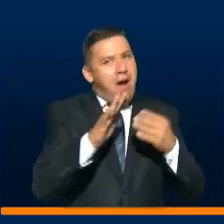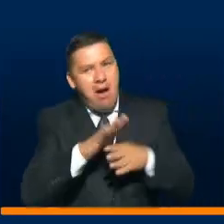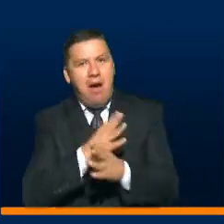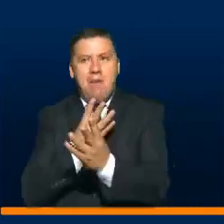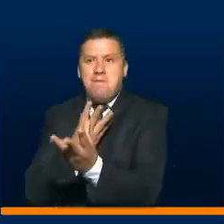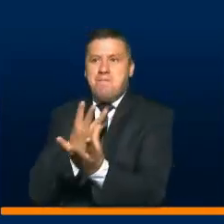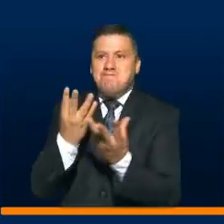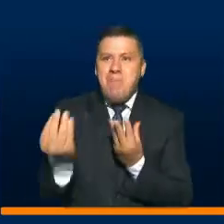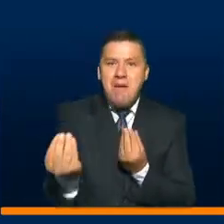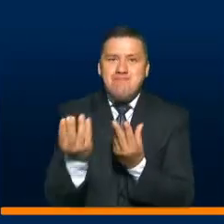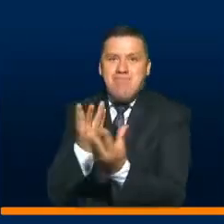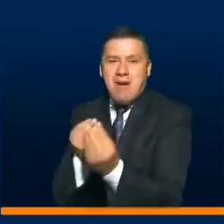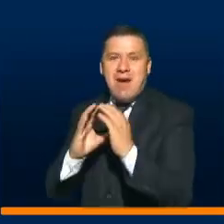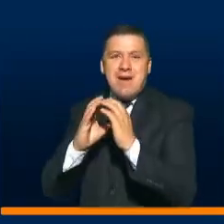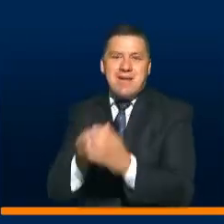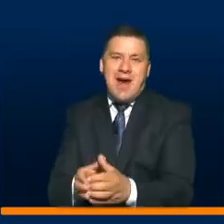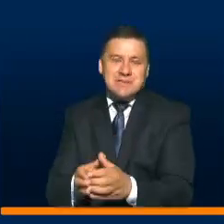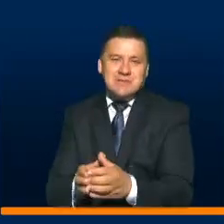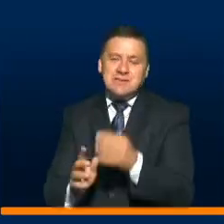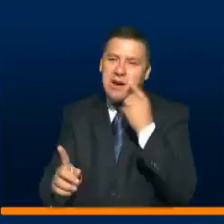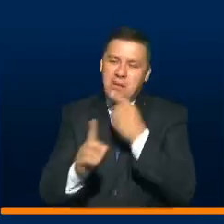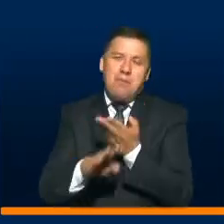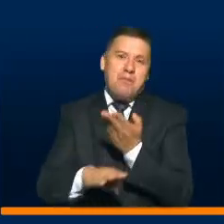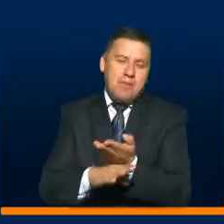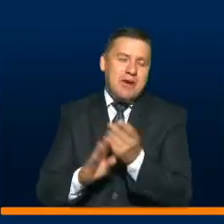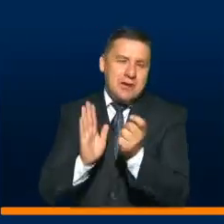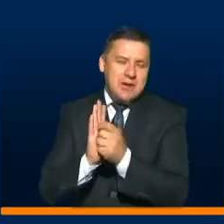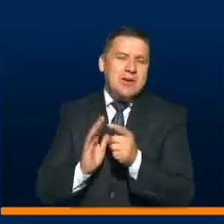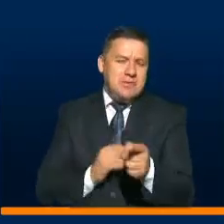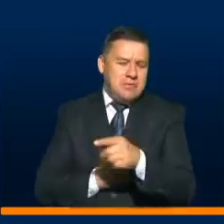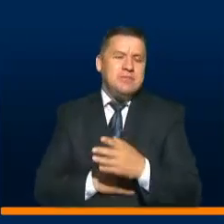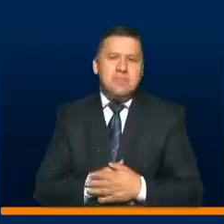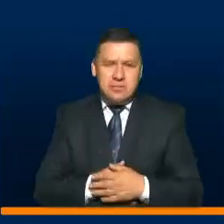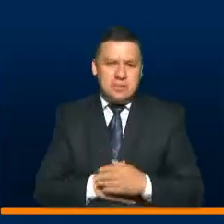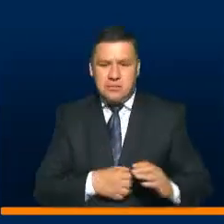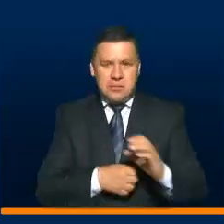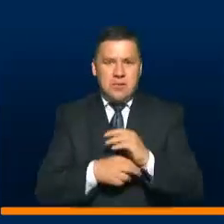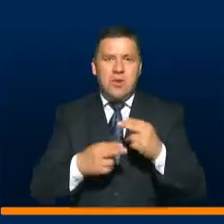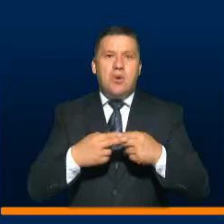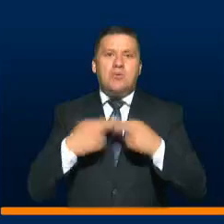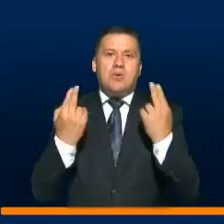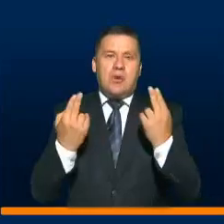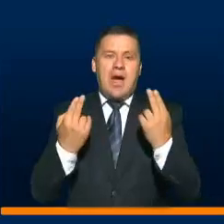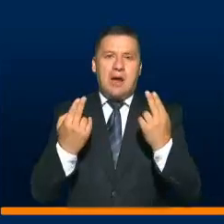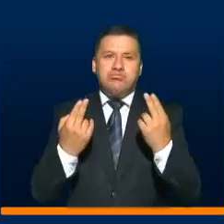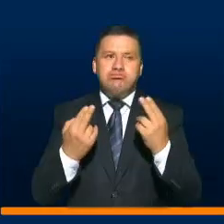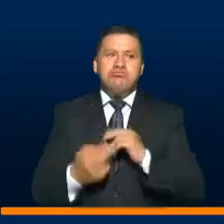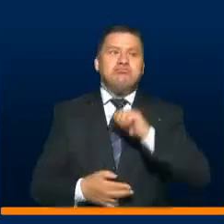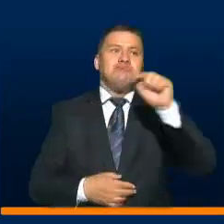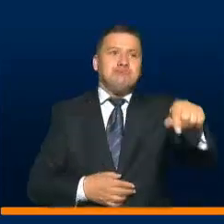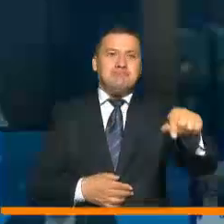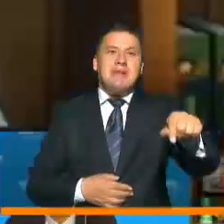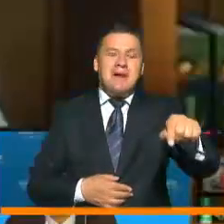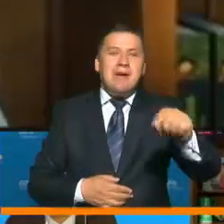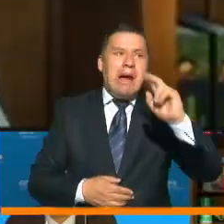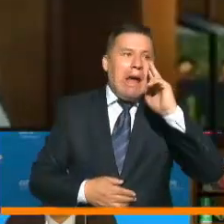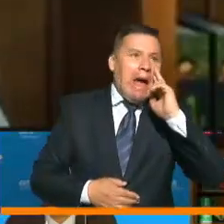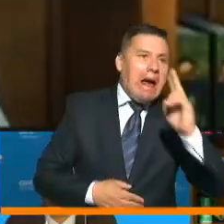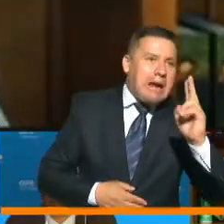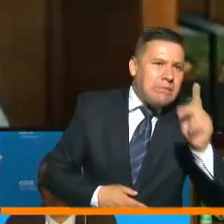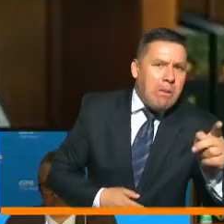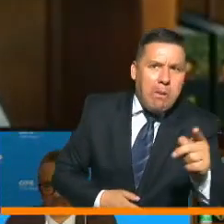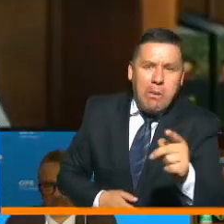instalaciones adecuadas, precisas para ese propósito. De allí salimos a la ciudad de Tuna, en donde indudablemente reconocemos